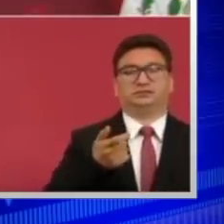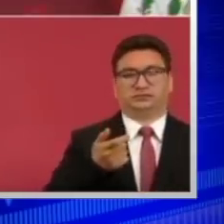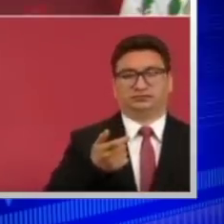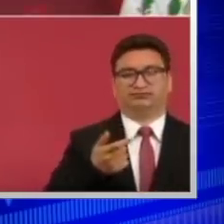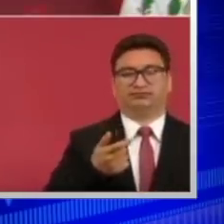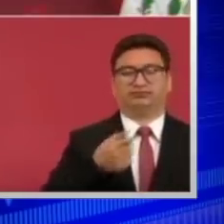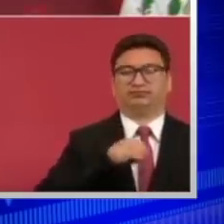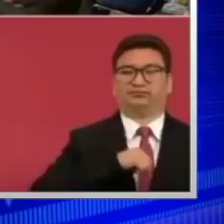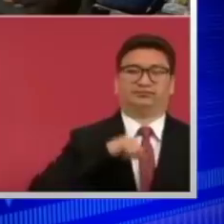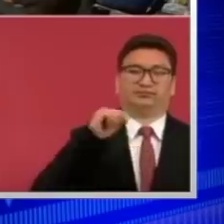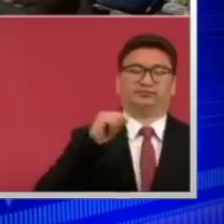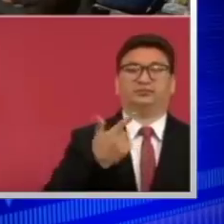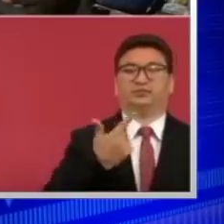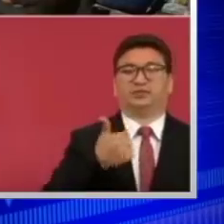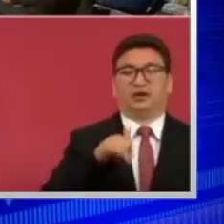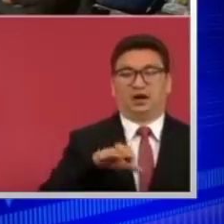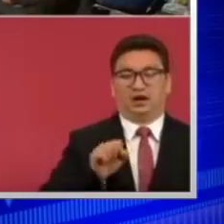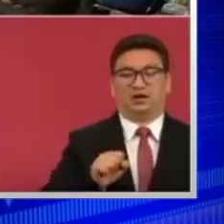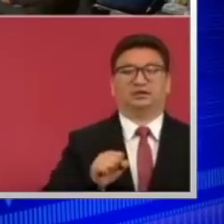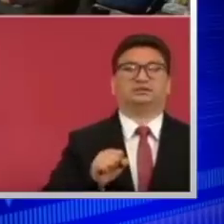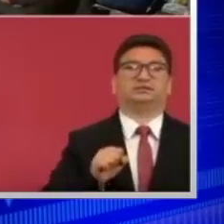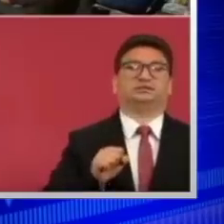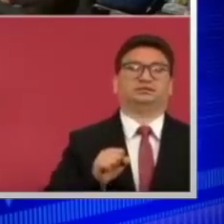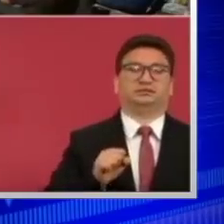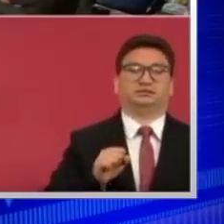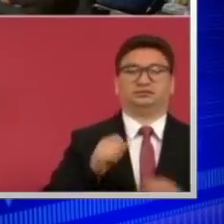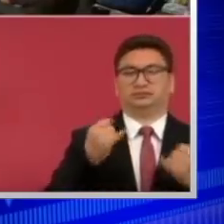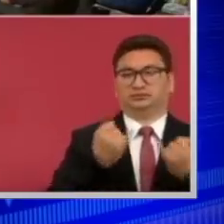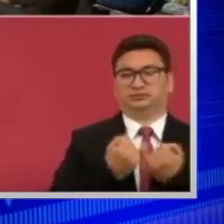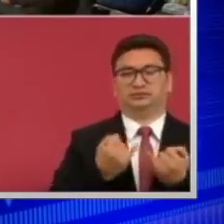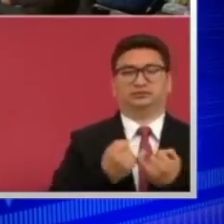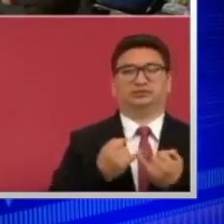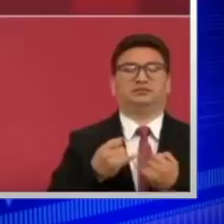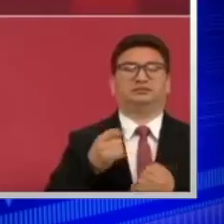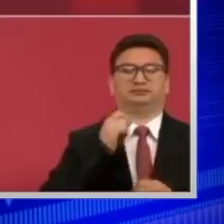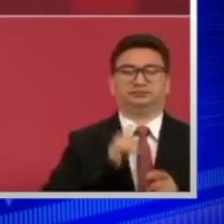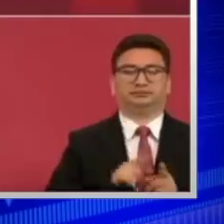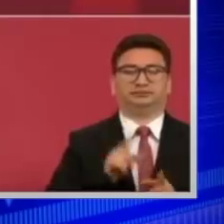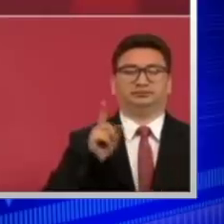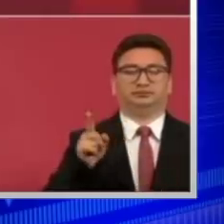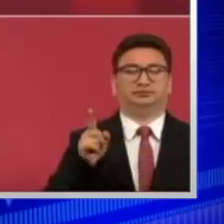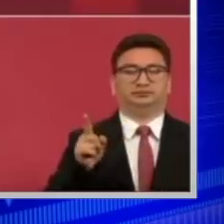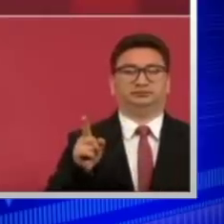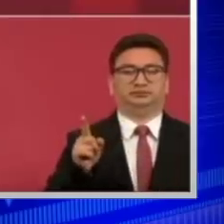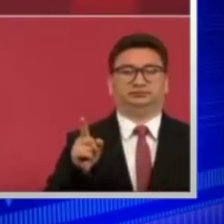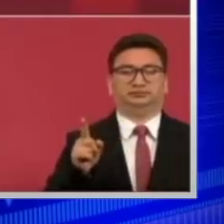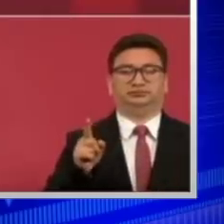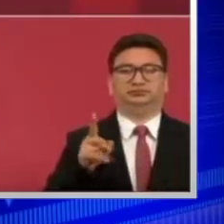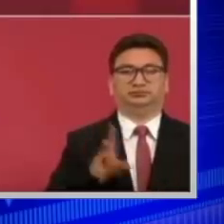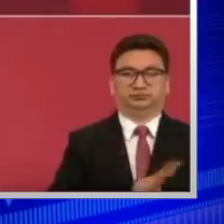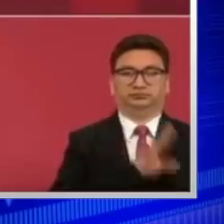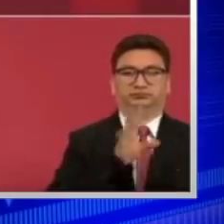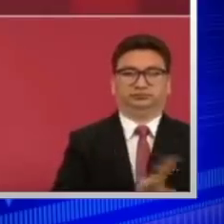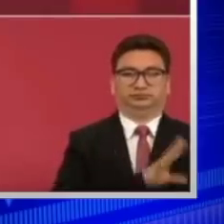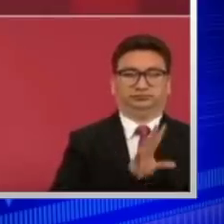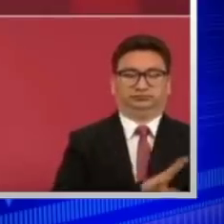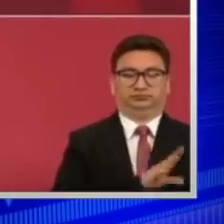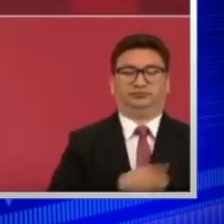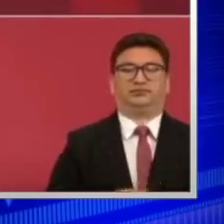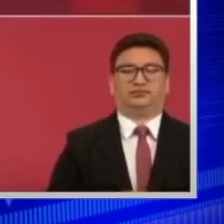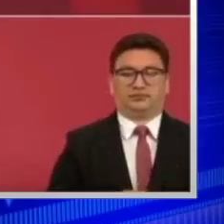pues del gas y de la energía eléctrica